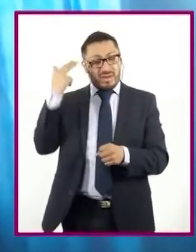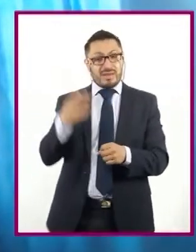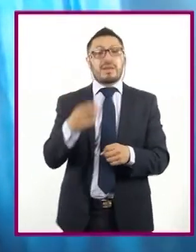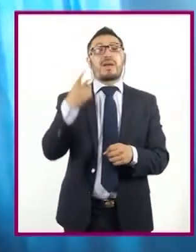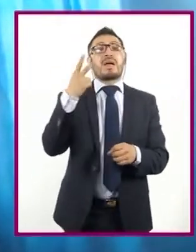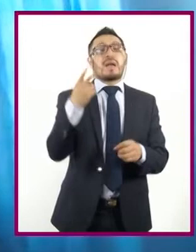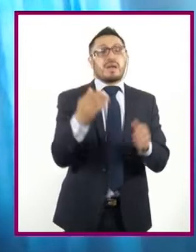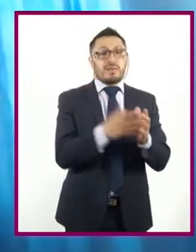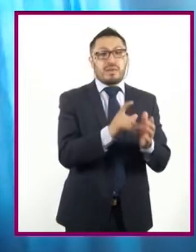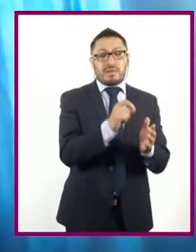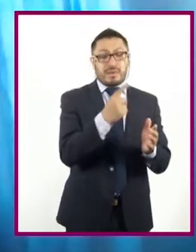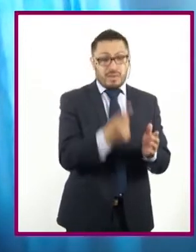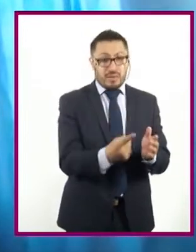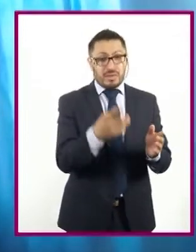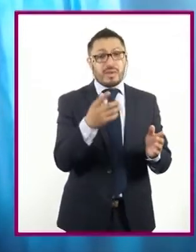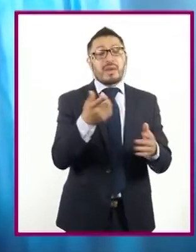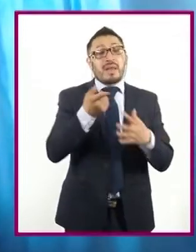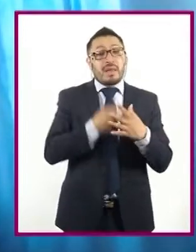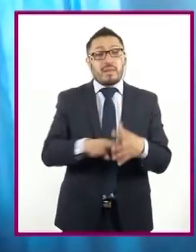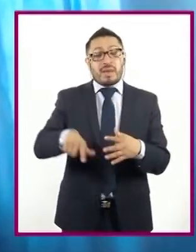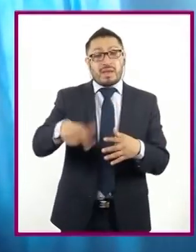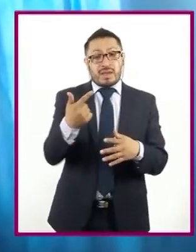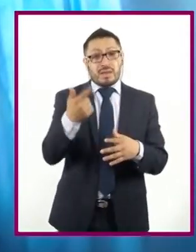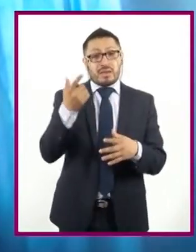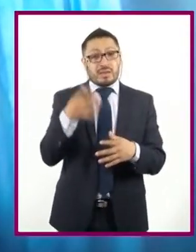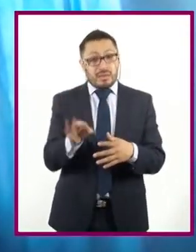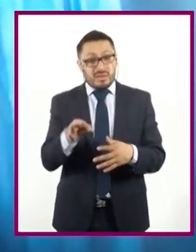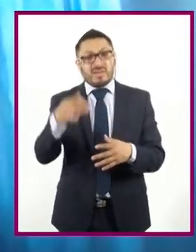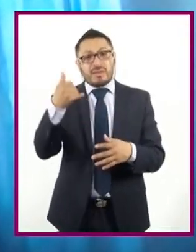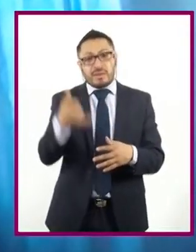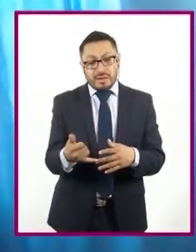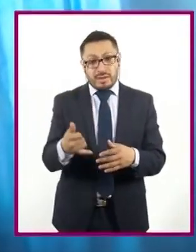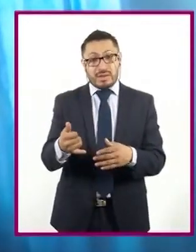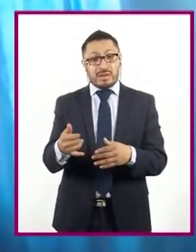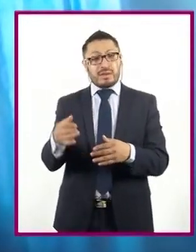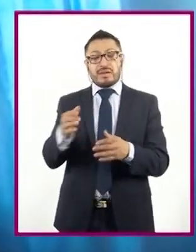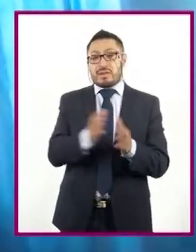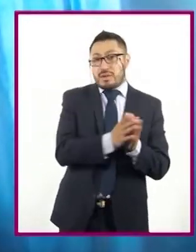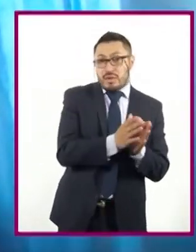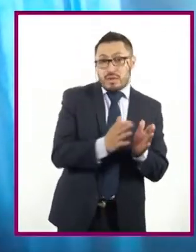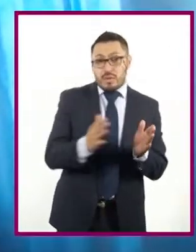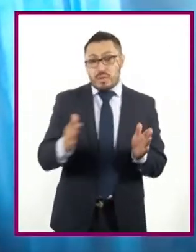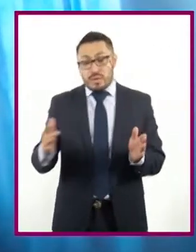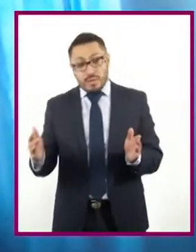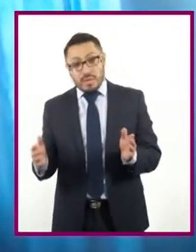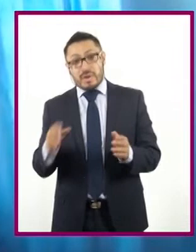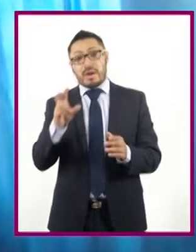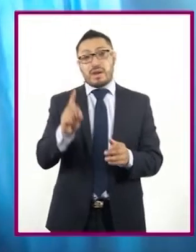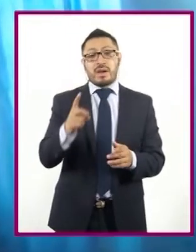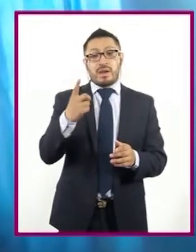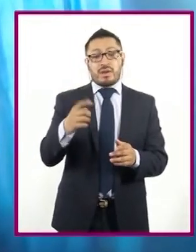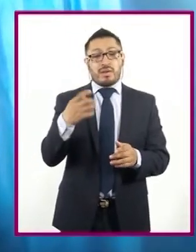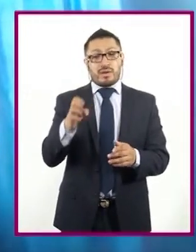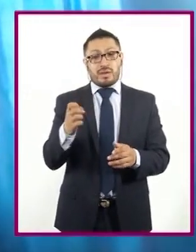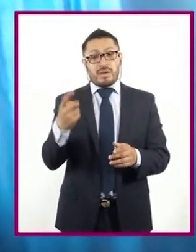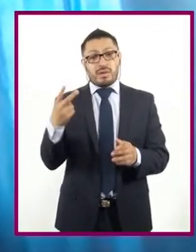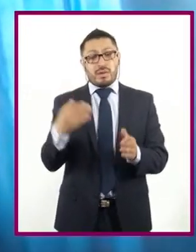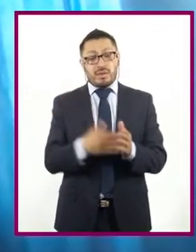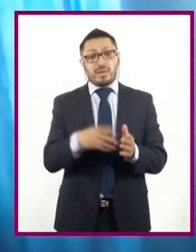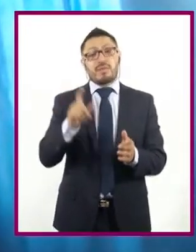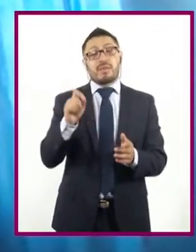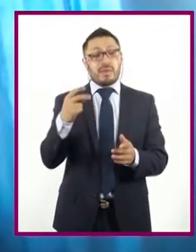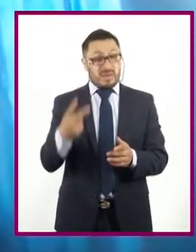2021 inicia del 12 de febrero y se extenderá hasta el 31 de enero de